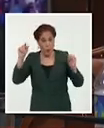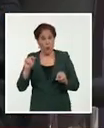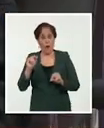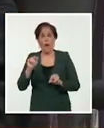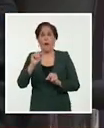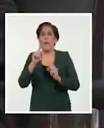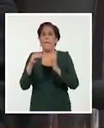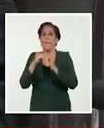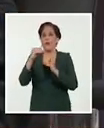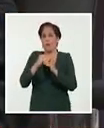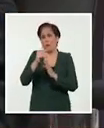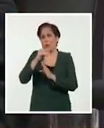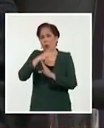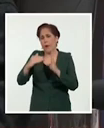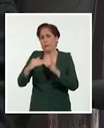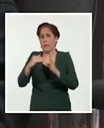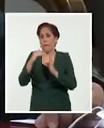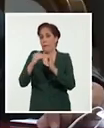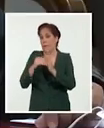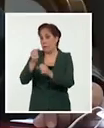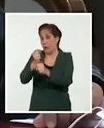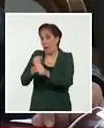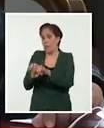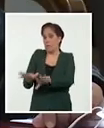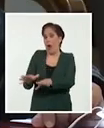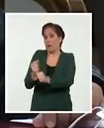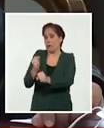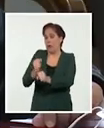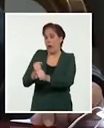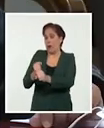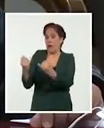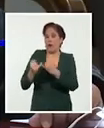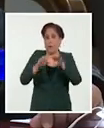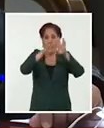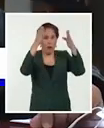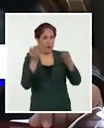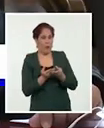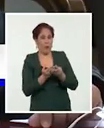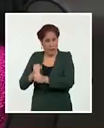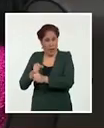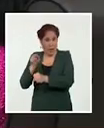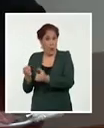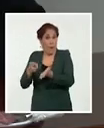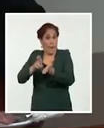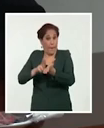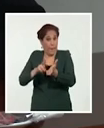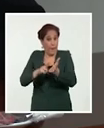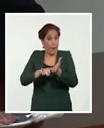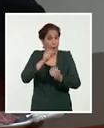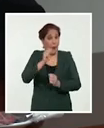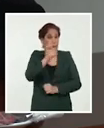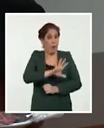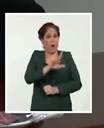una visita, digamos, diversa, para conocer un poco la situación, y estuvimos también